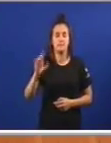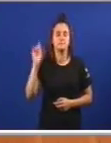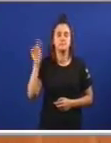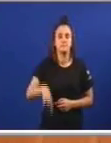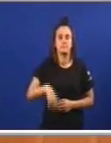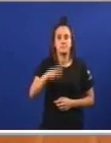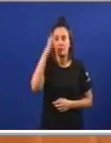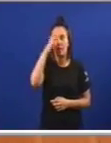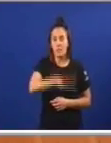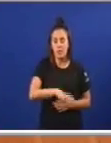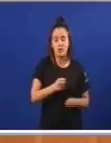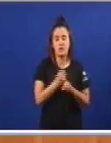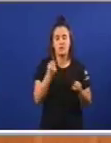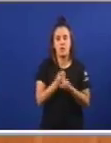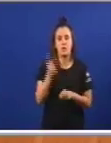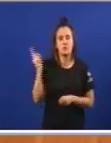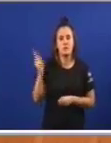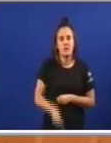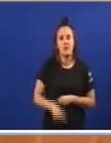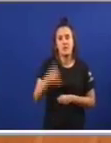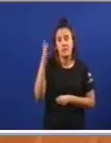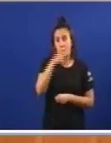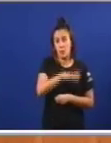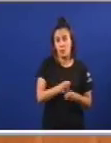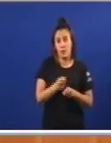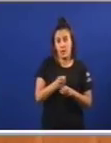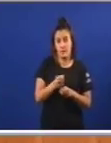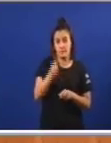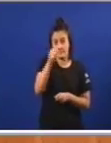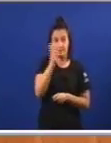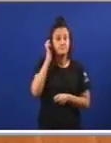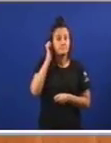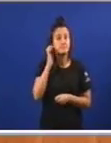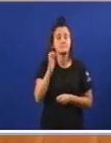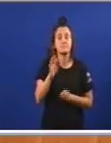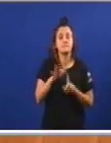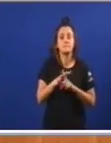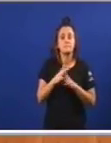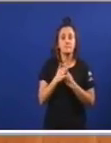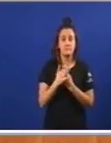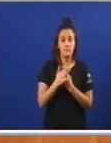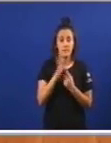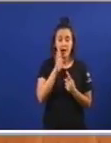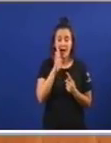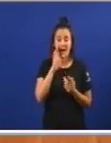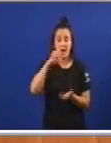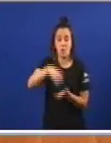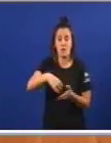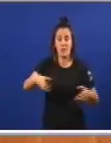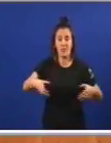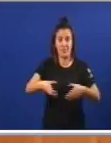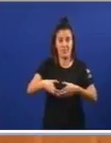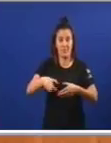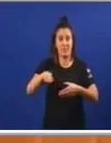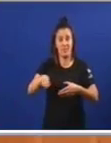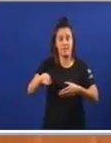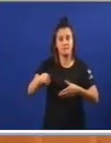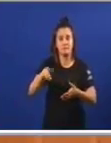Denuncian tamén os traballadores e as traballadoras que a situación nesta unidade ten sido